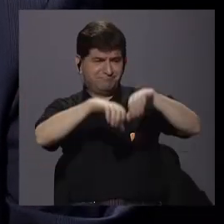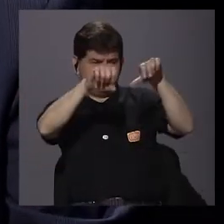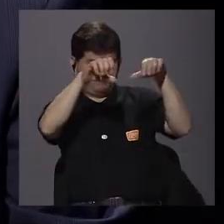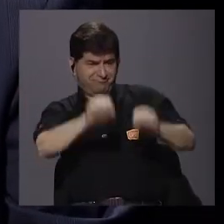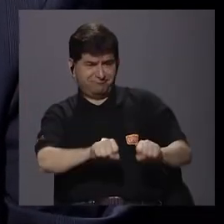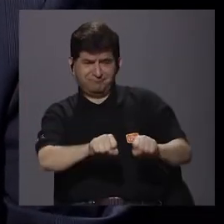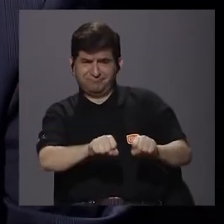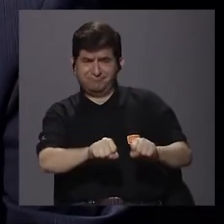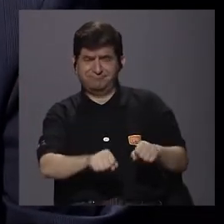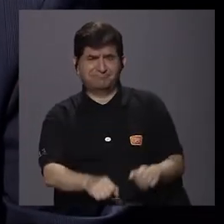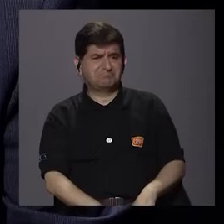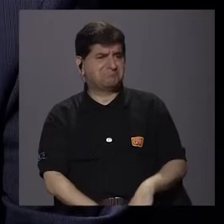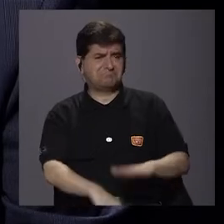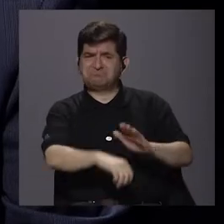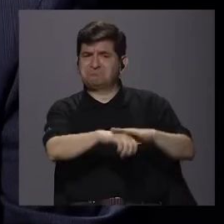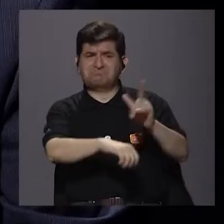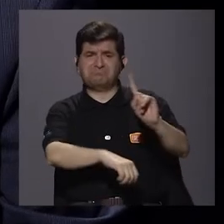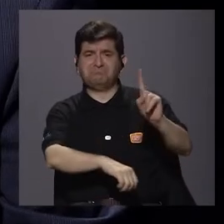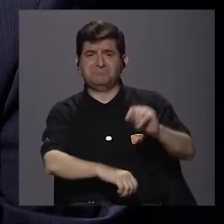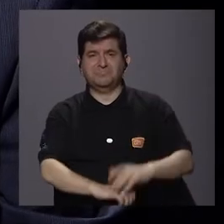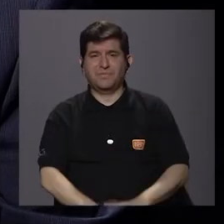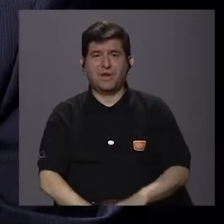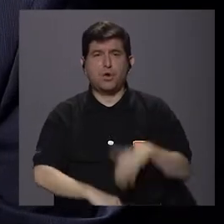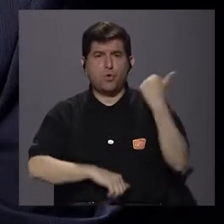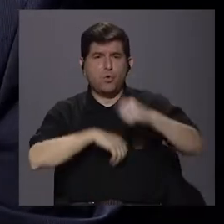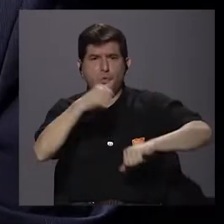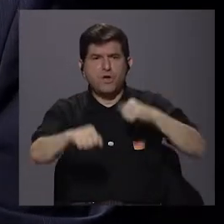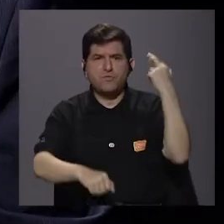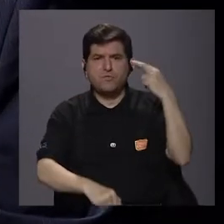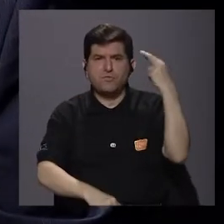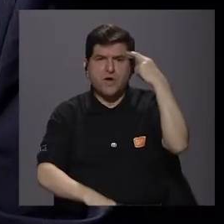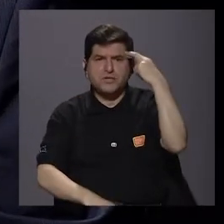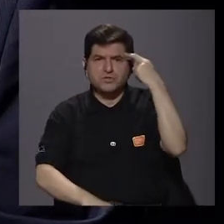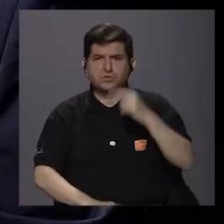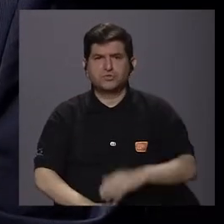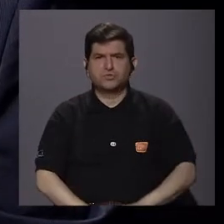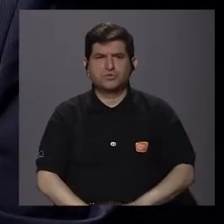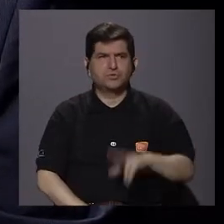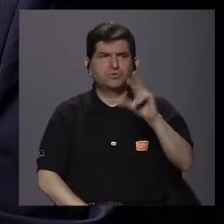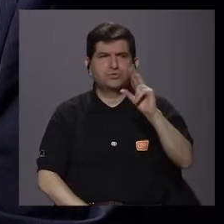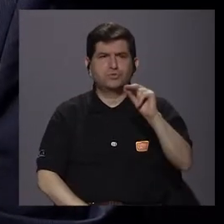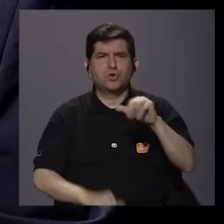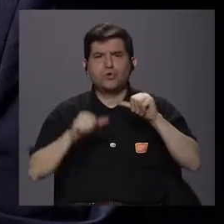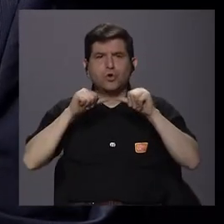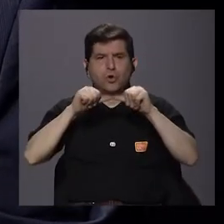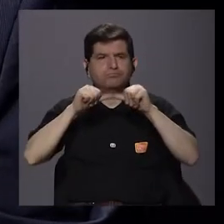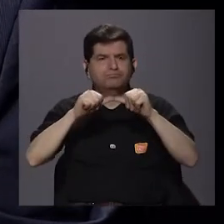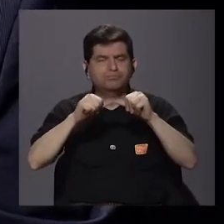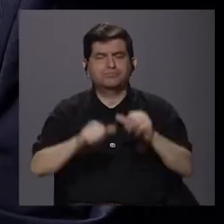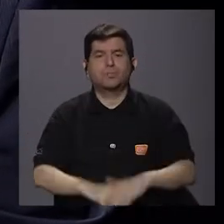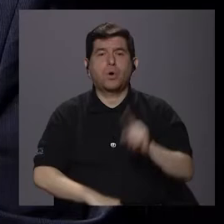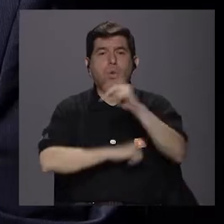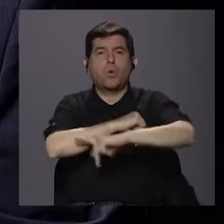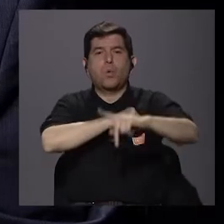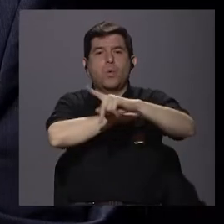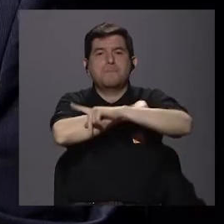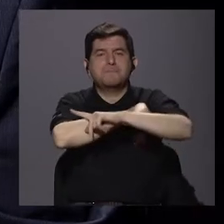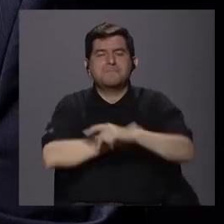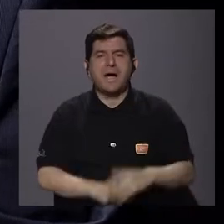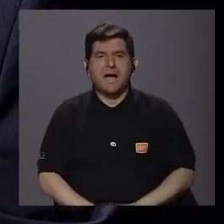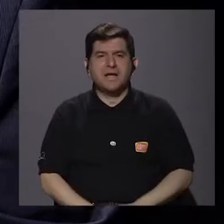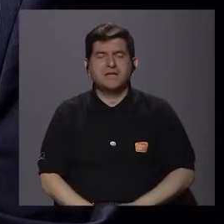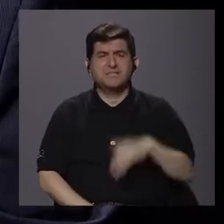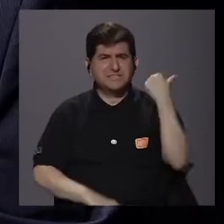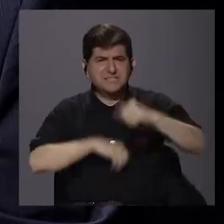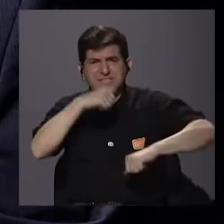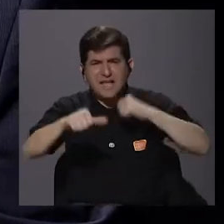sistema que no propicia un esfuerzo razonable no va a ninguna parte y un país donde